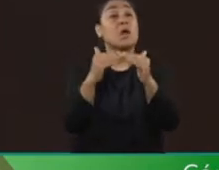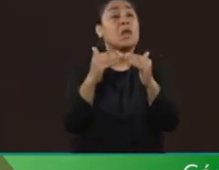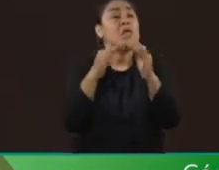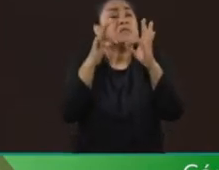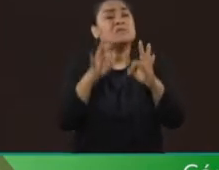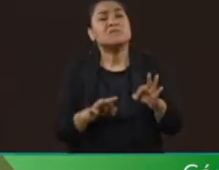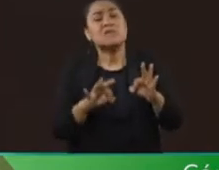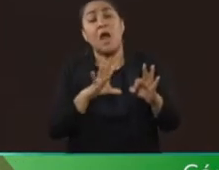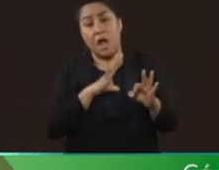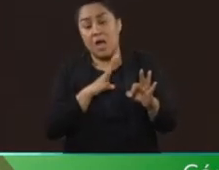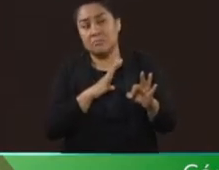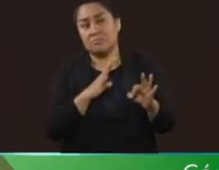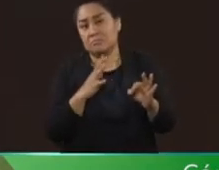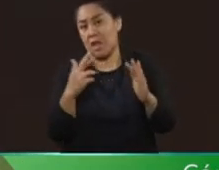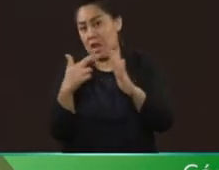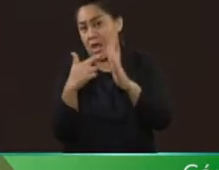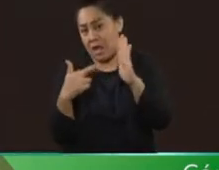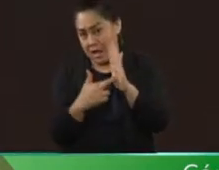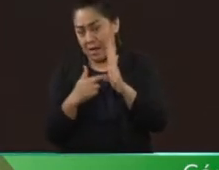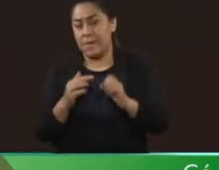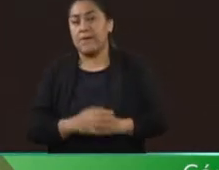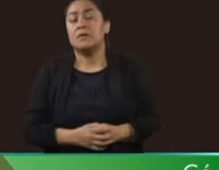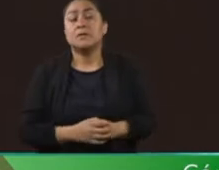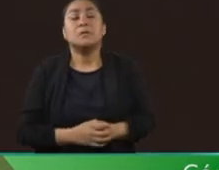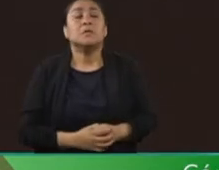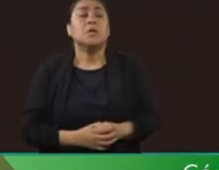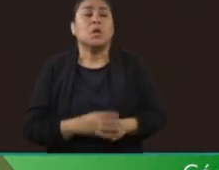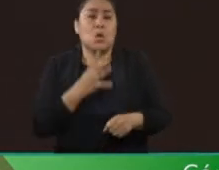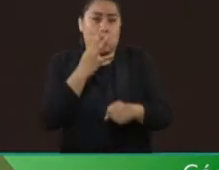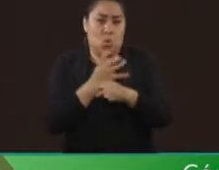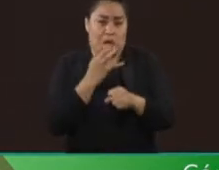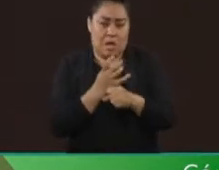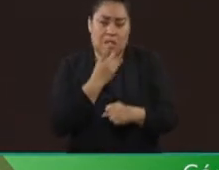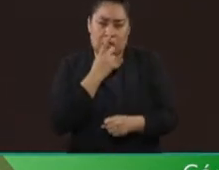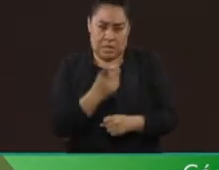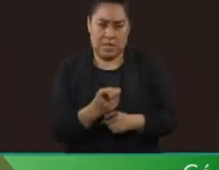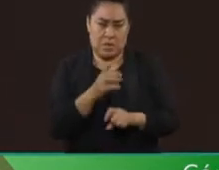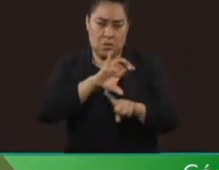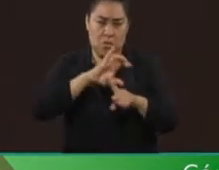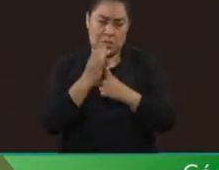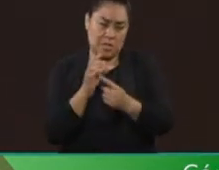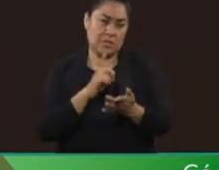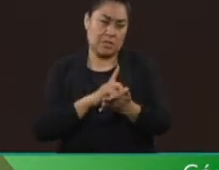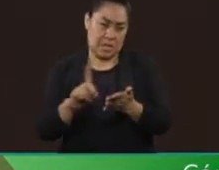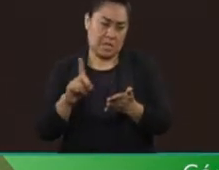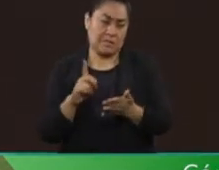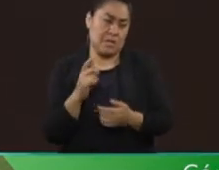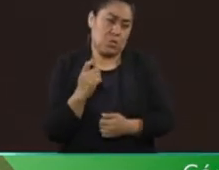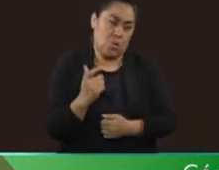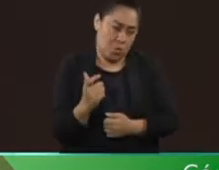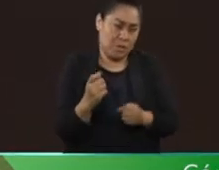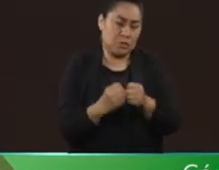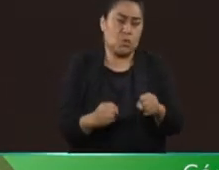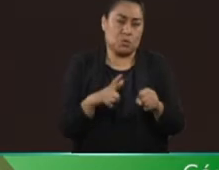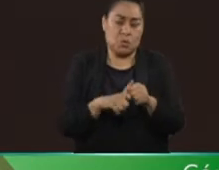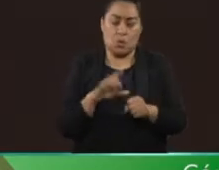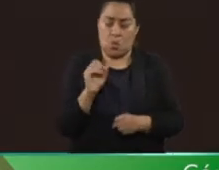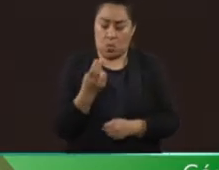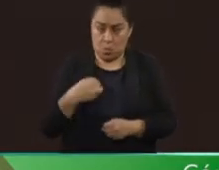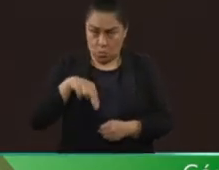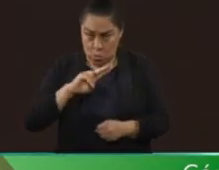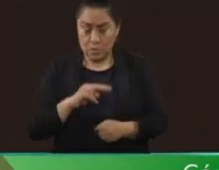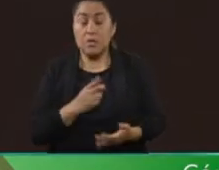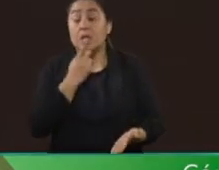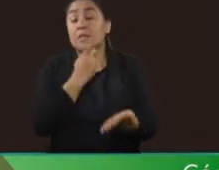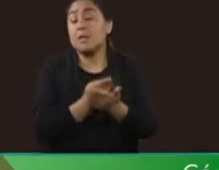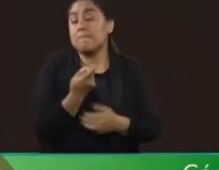serie de características en la observación general número cuatro del comité de los derechos económicos y sociales de la ONU se